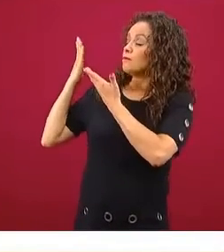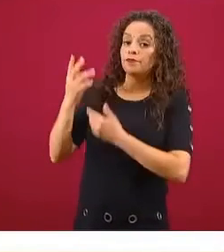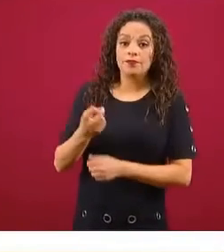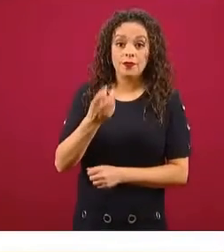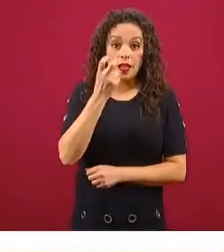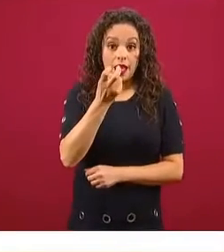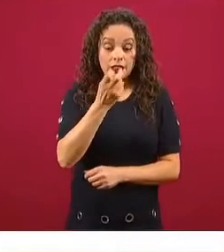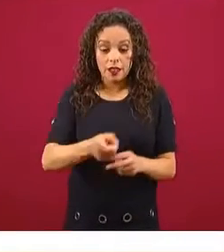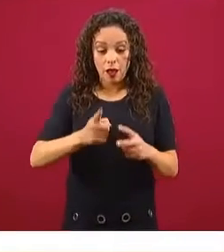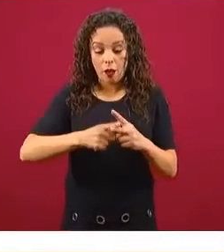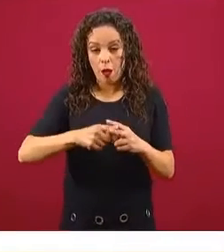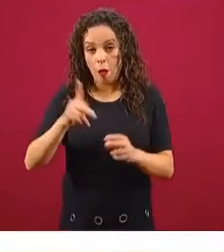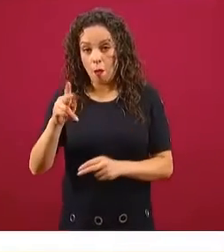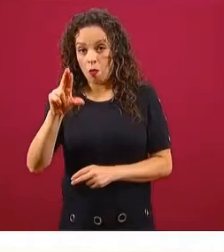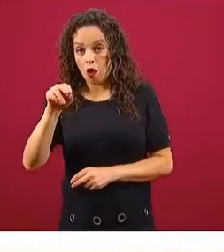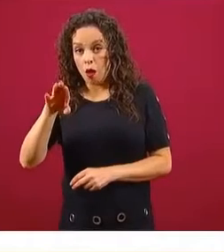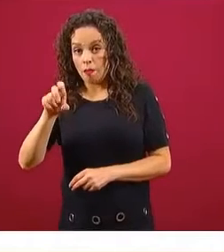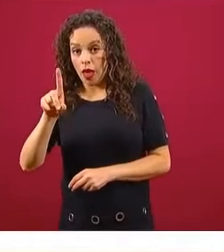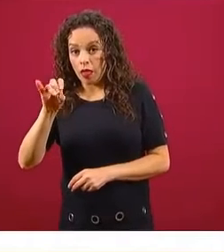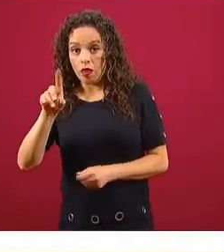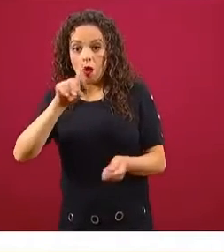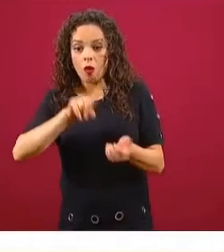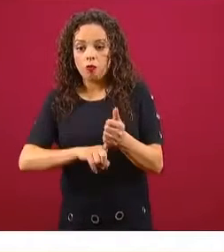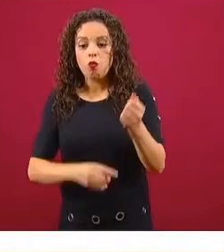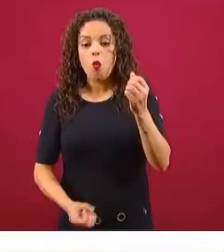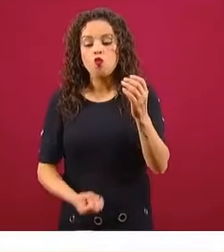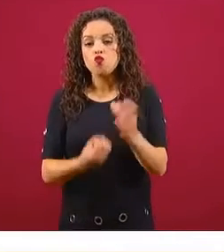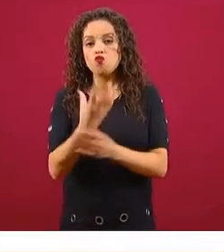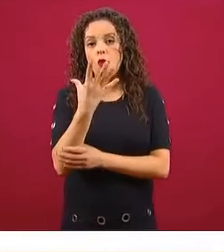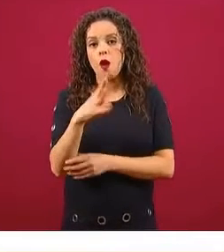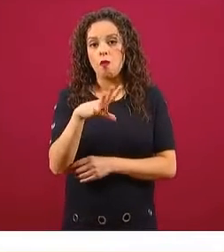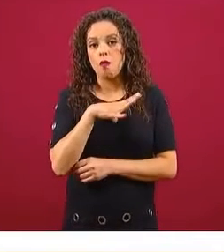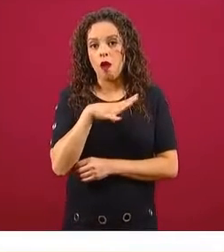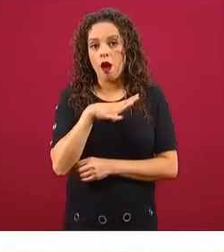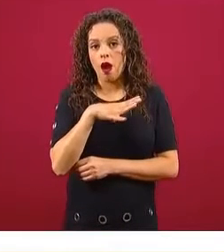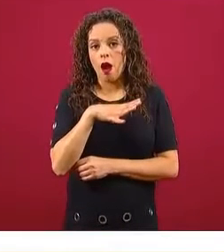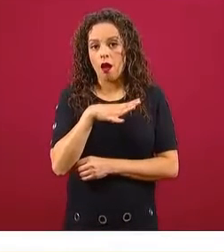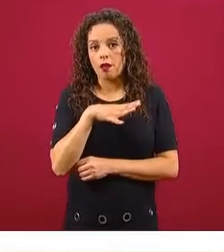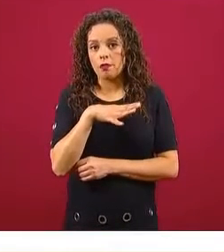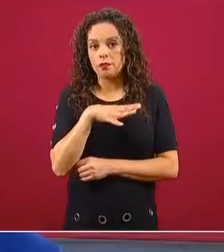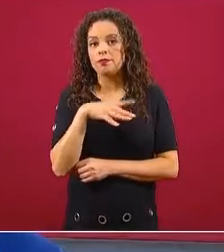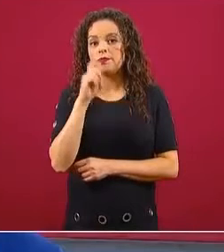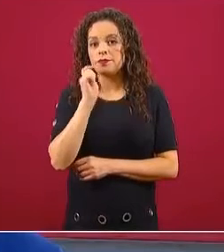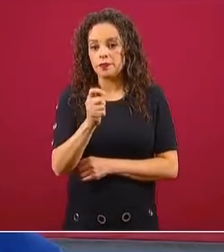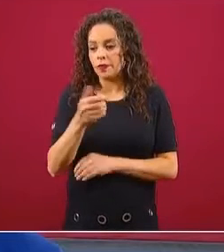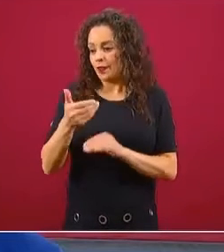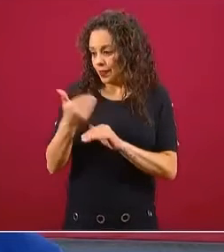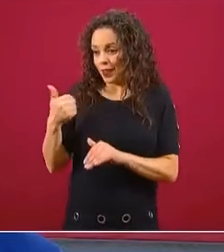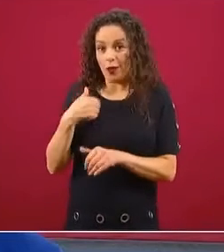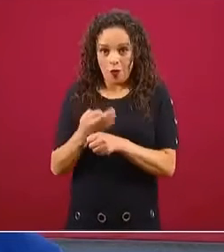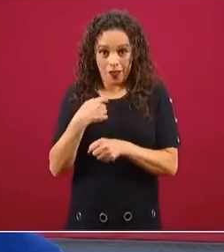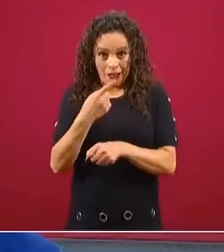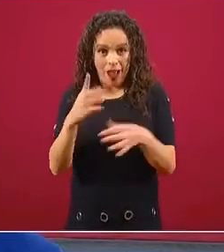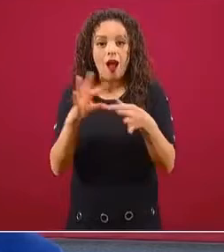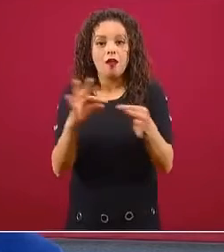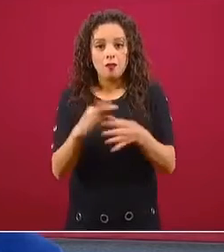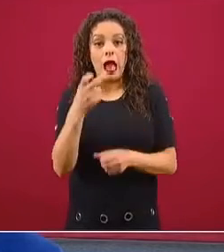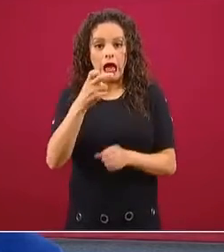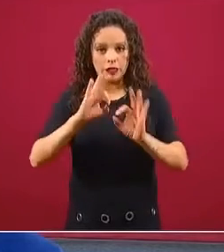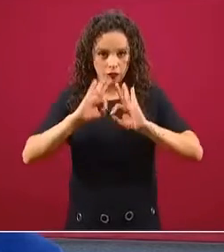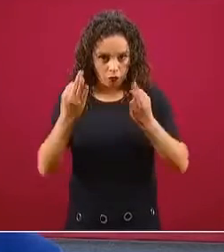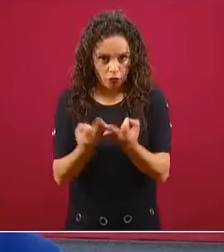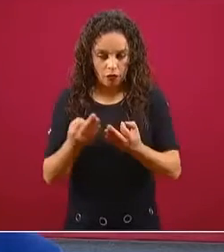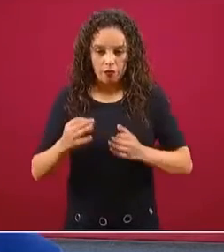promedio a la que se presentan nuevos casos estimados con la mecánica que acabo de explicar. Empezamos